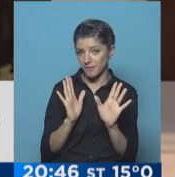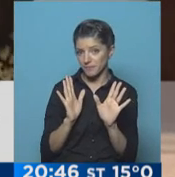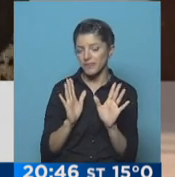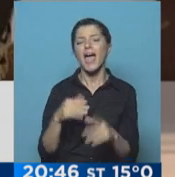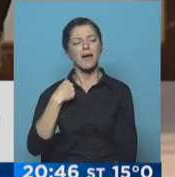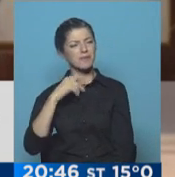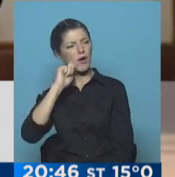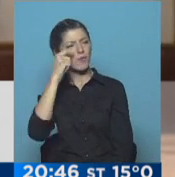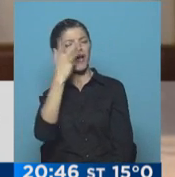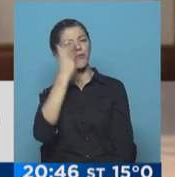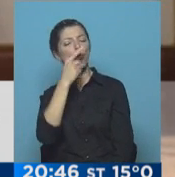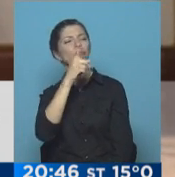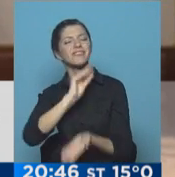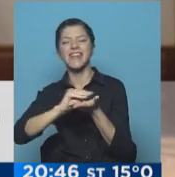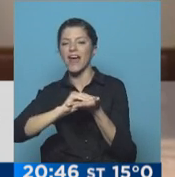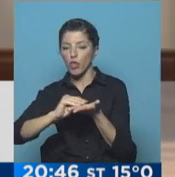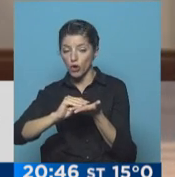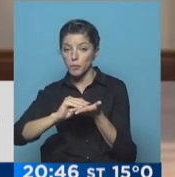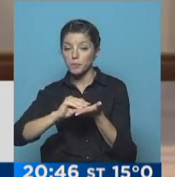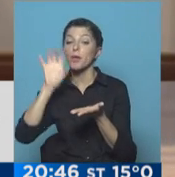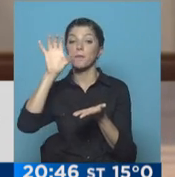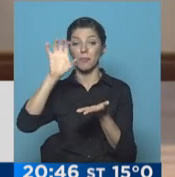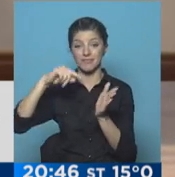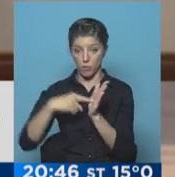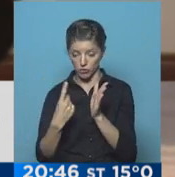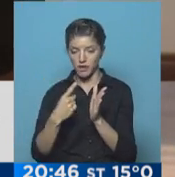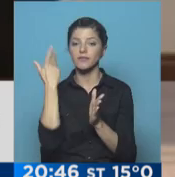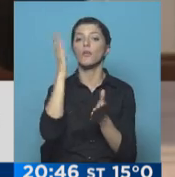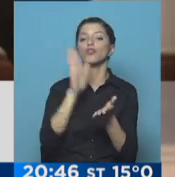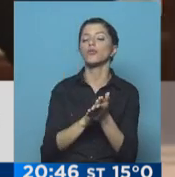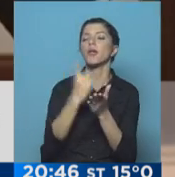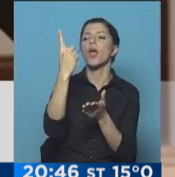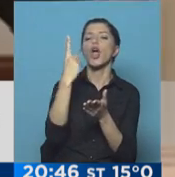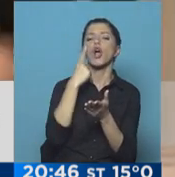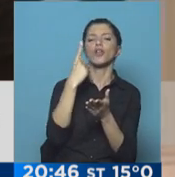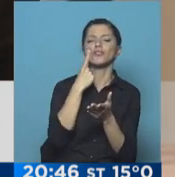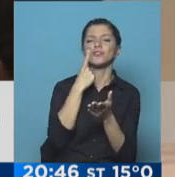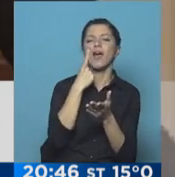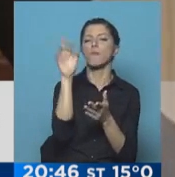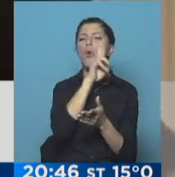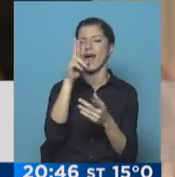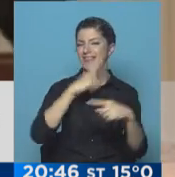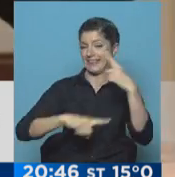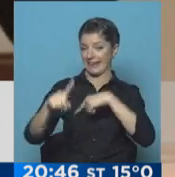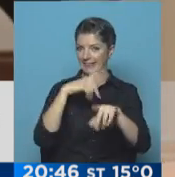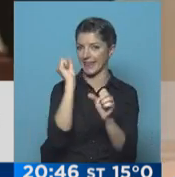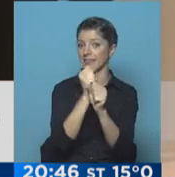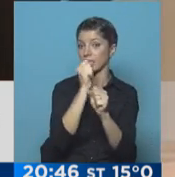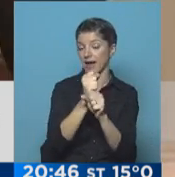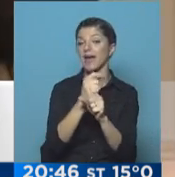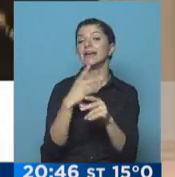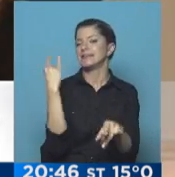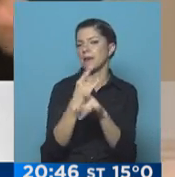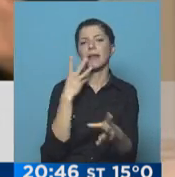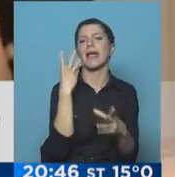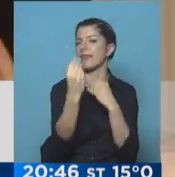una declaración de un senador de la provincia de Buenos Aires respecto de una conocida dirigente que trabaja de candidata siempre,